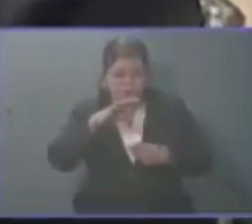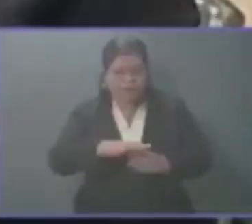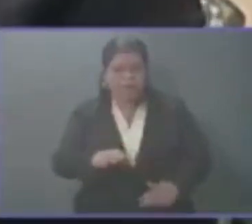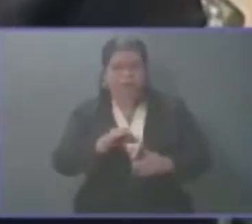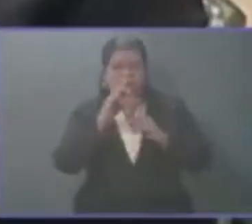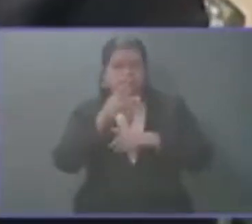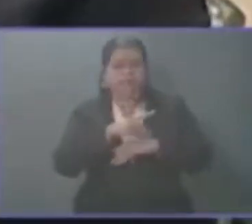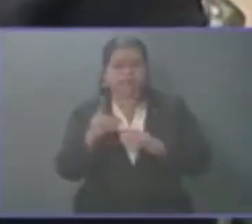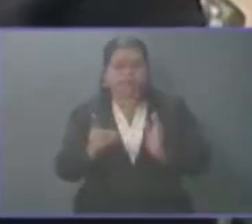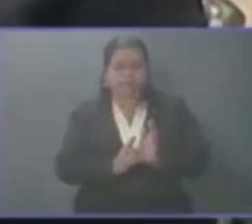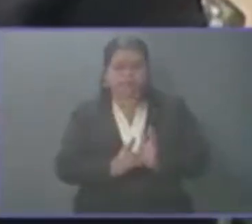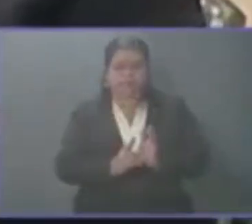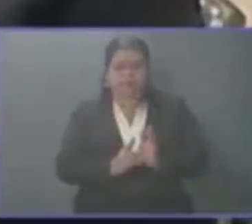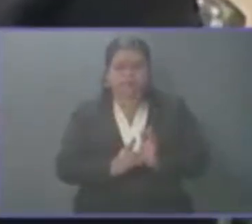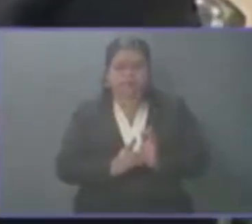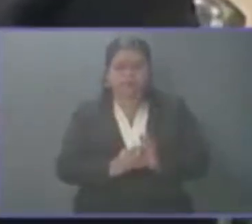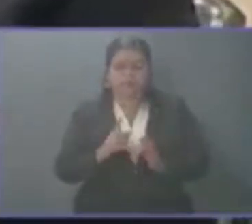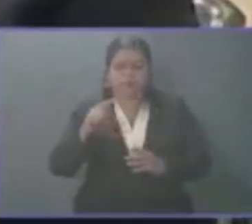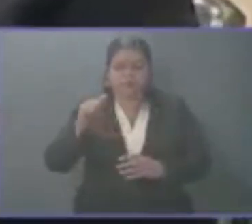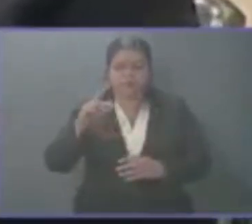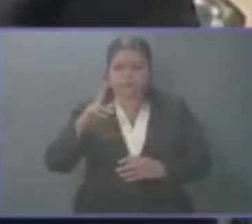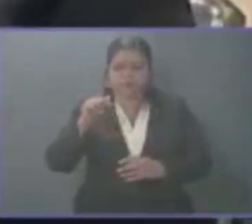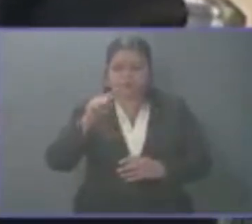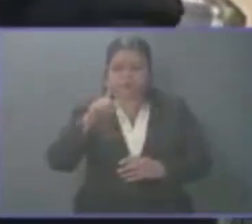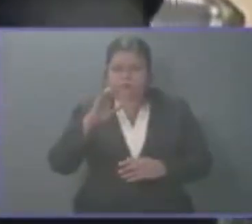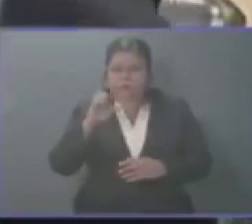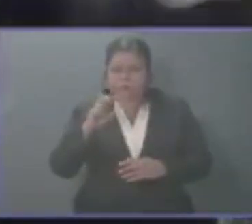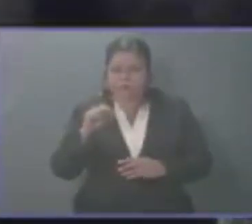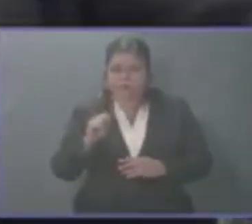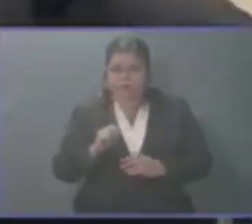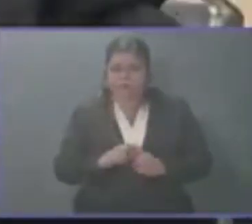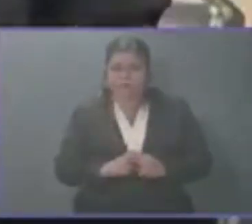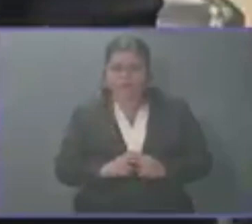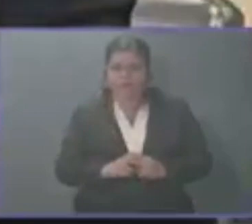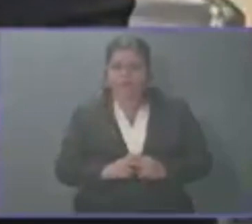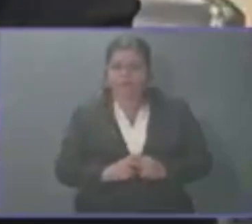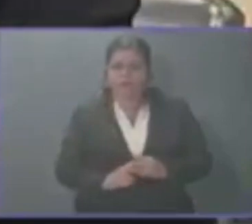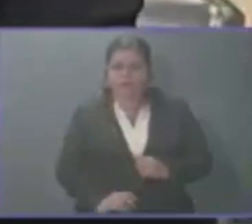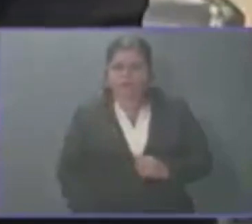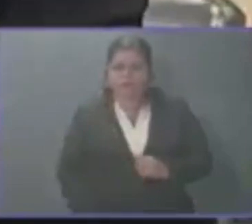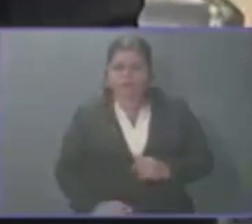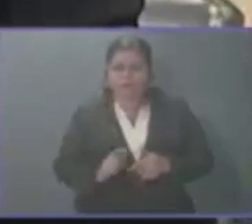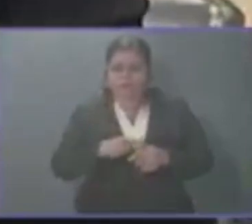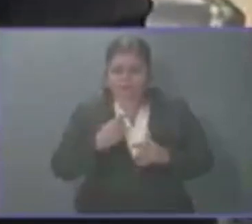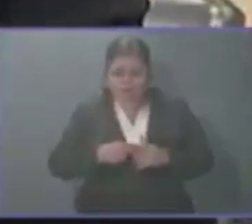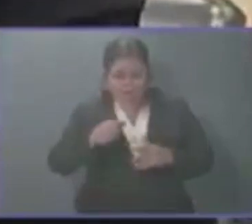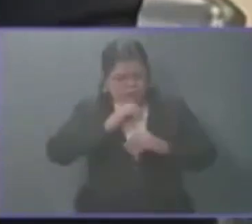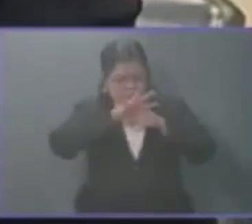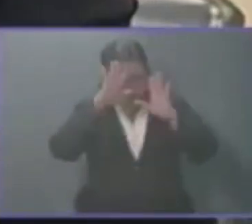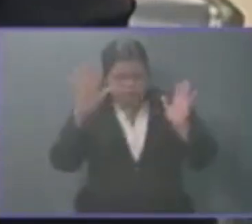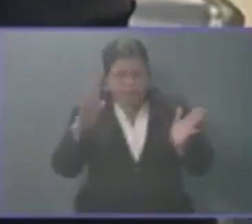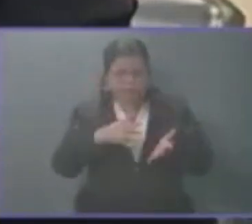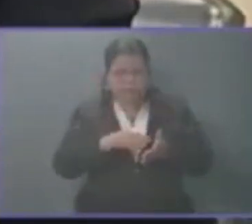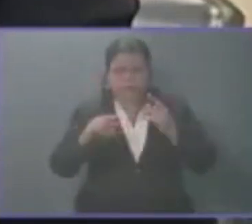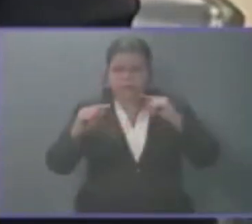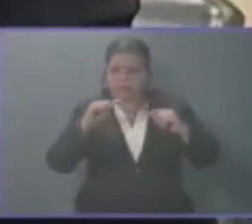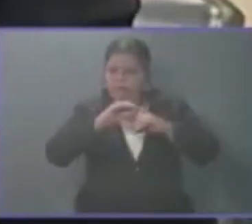Legislativa y para el Parlamento Centroamericano. Y eso no es abrir la democracia. Claro que es abrir la